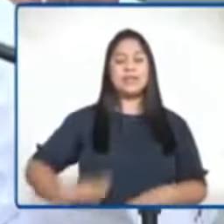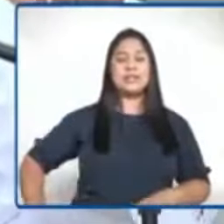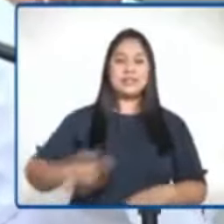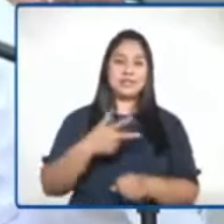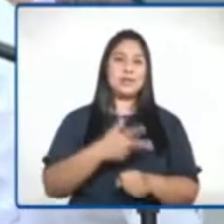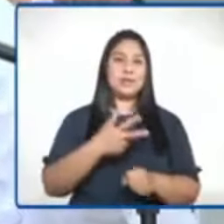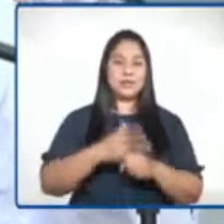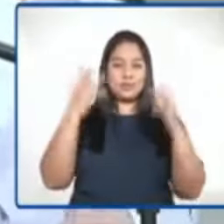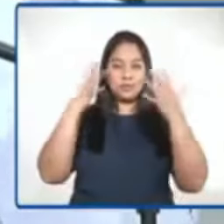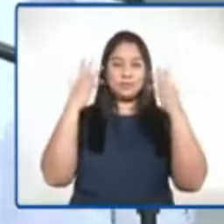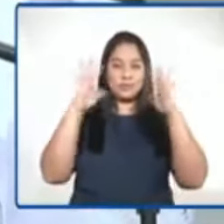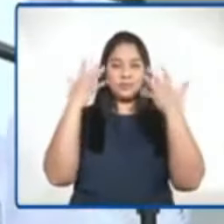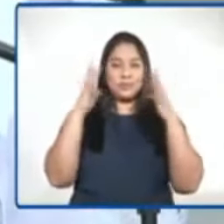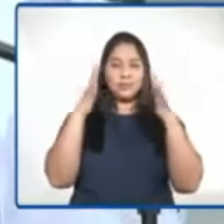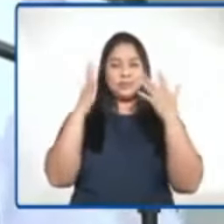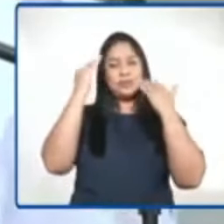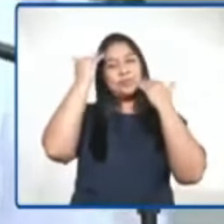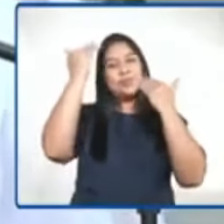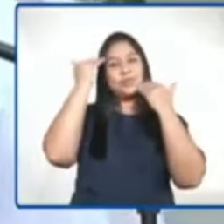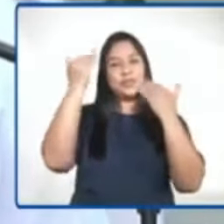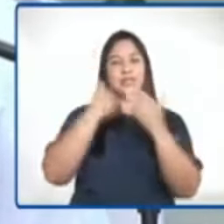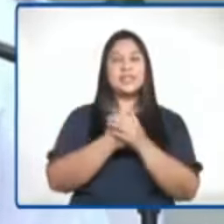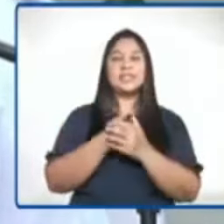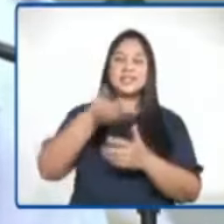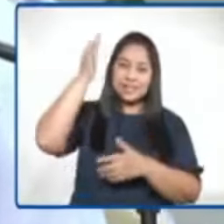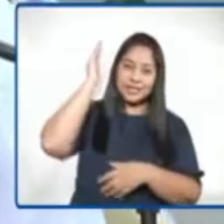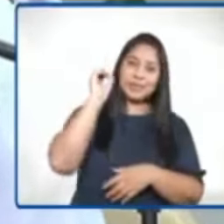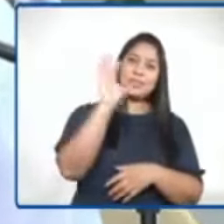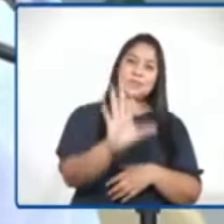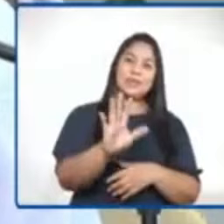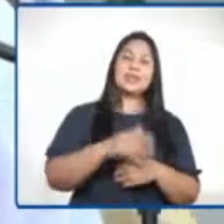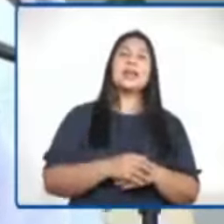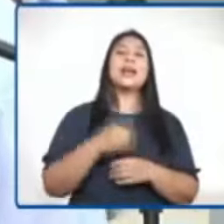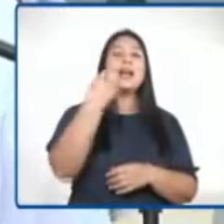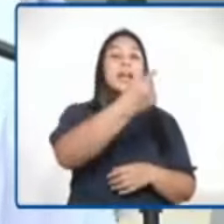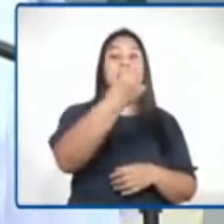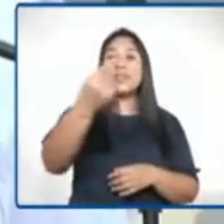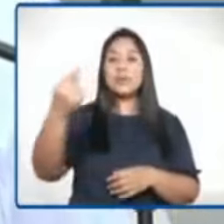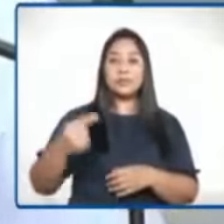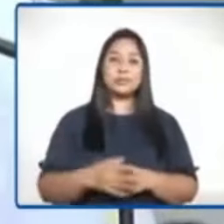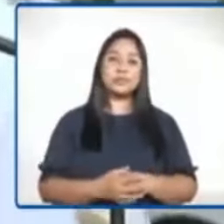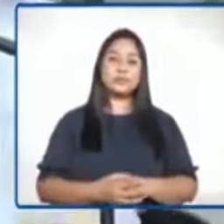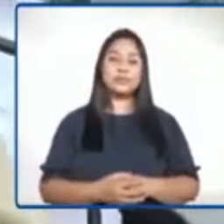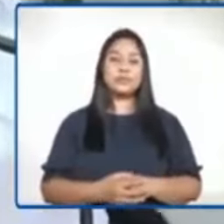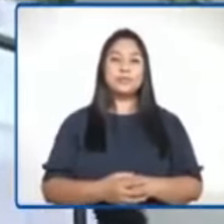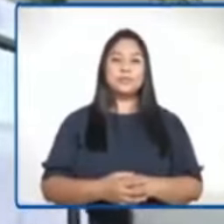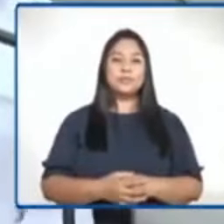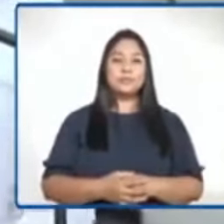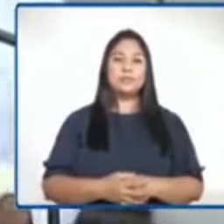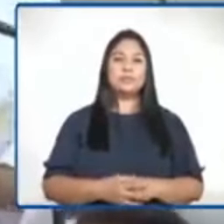la República. Muchas gracias. Que Dios les bendiga a cada uno por nombre.